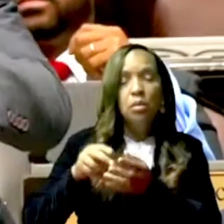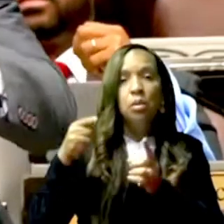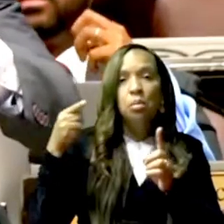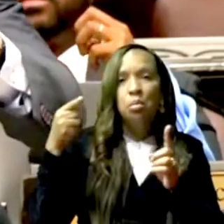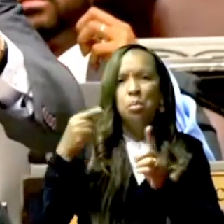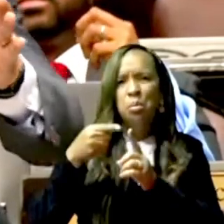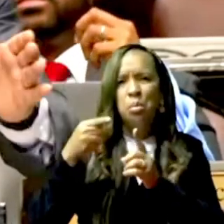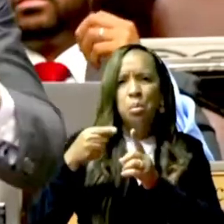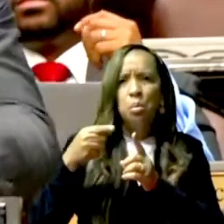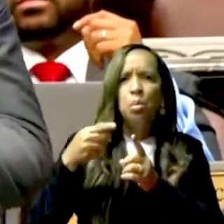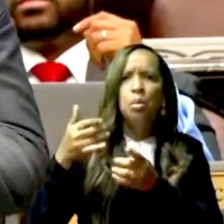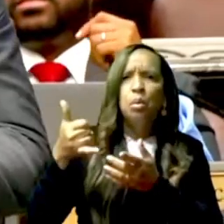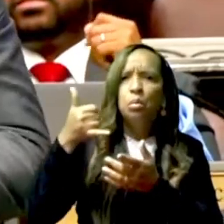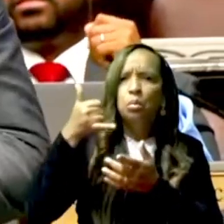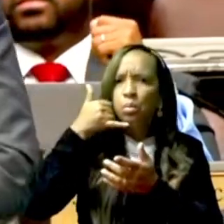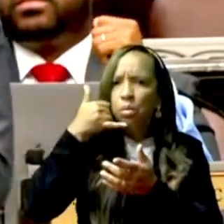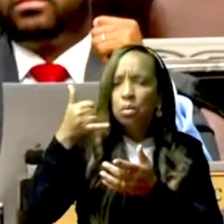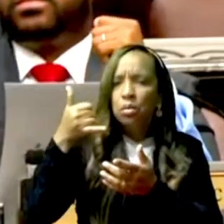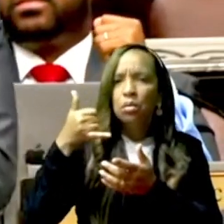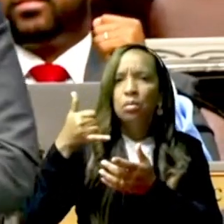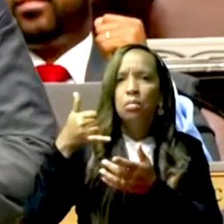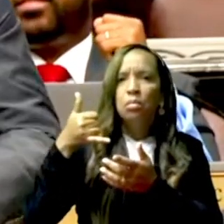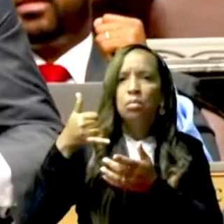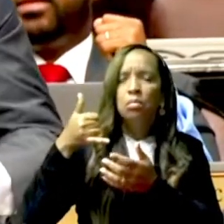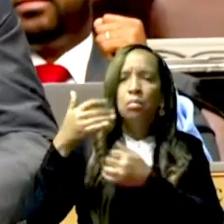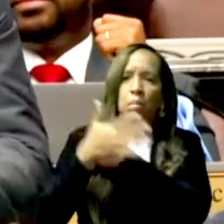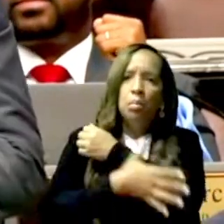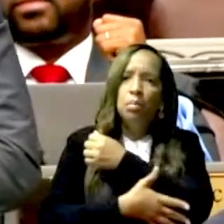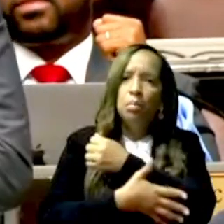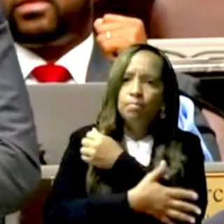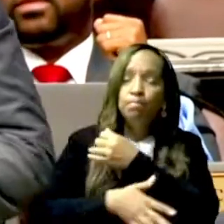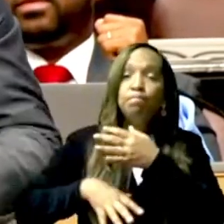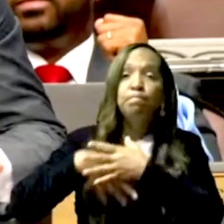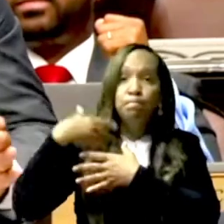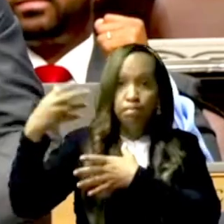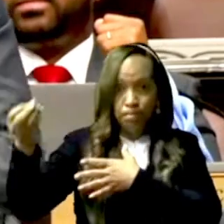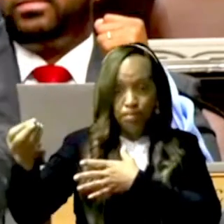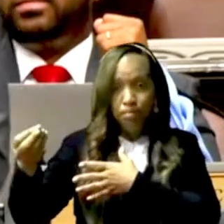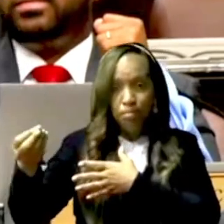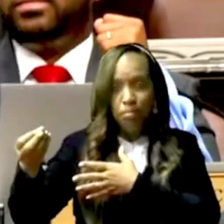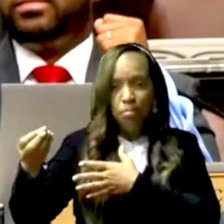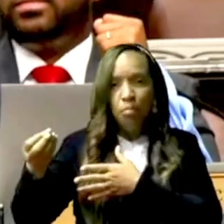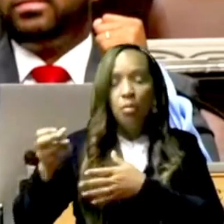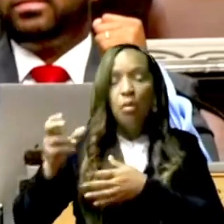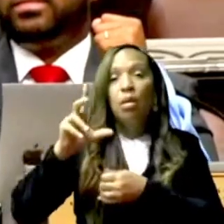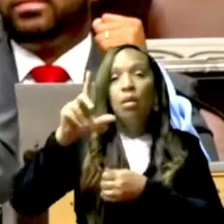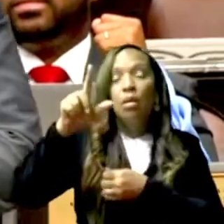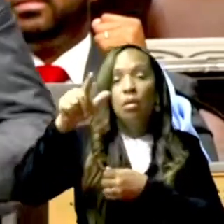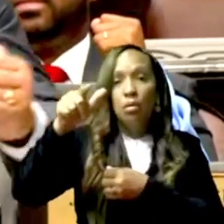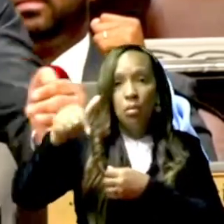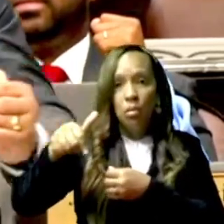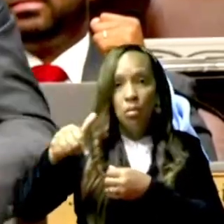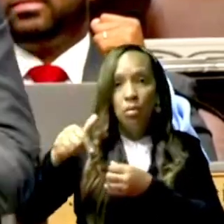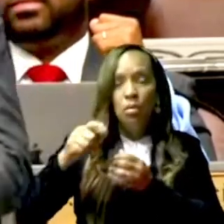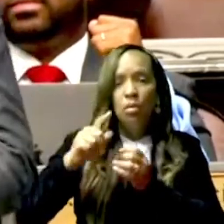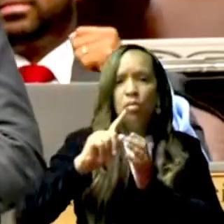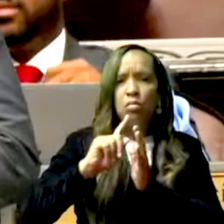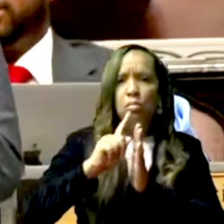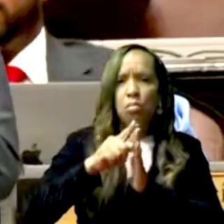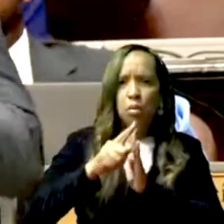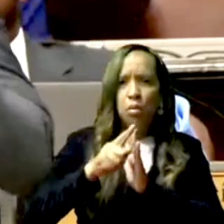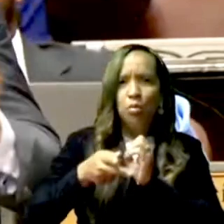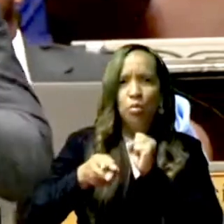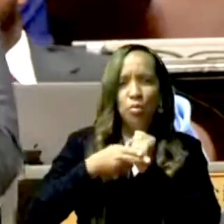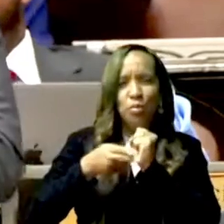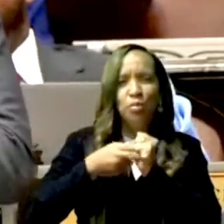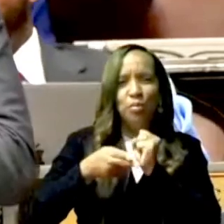cuando el consumidor no consume ese mes, entonces lo que estamos solicitando aquí es que se transfiera al mes siguiente al